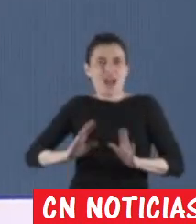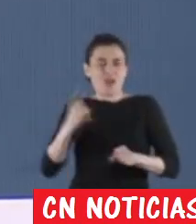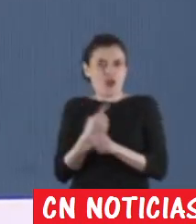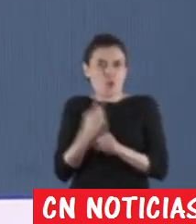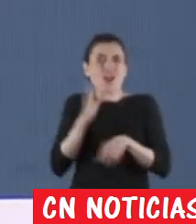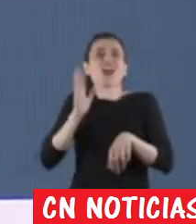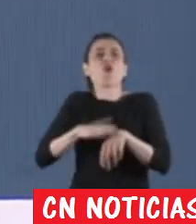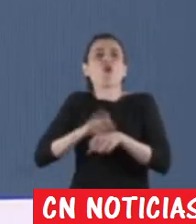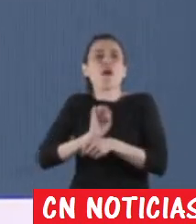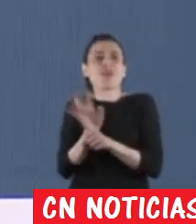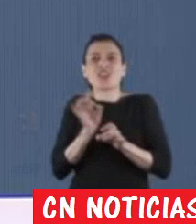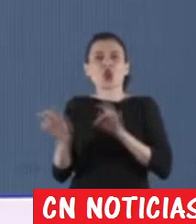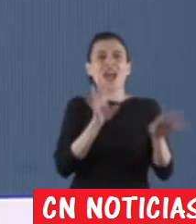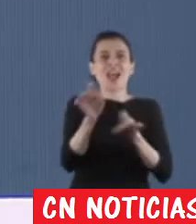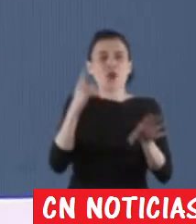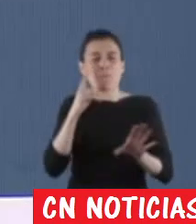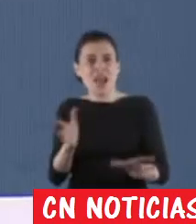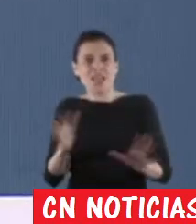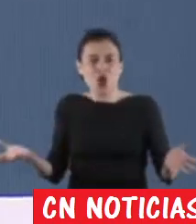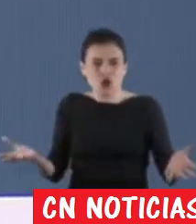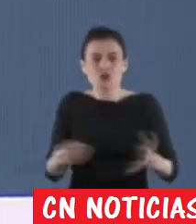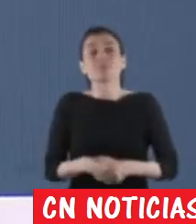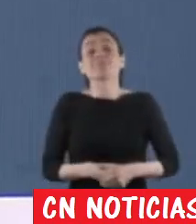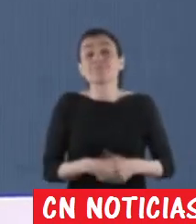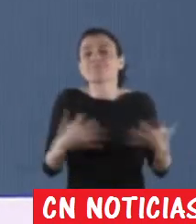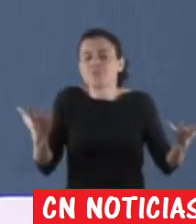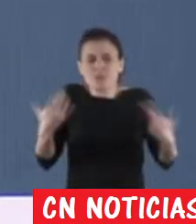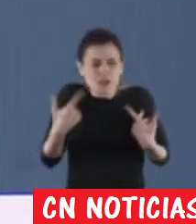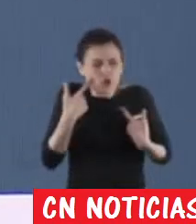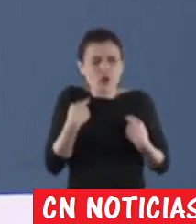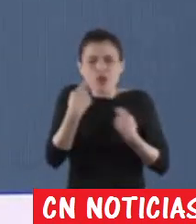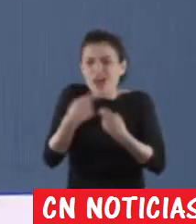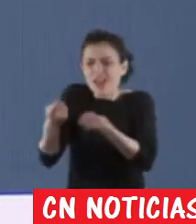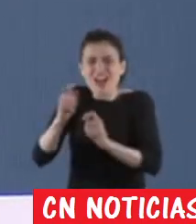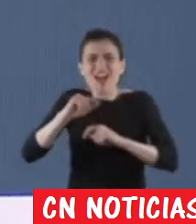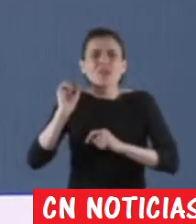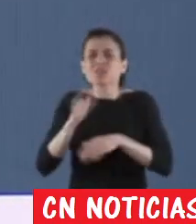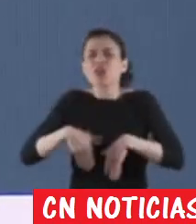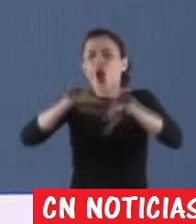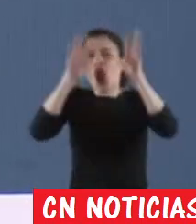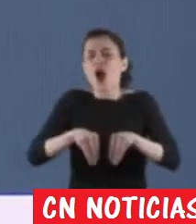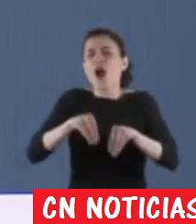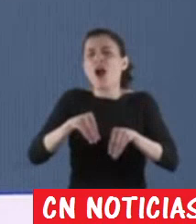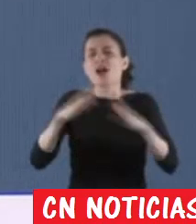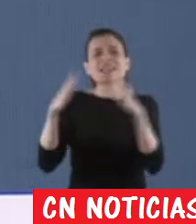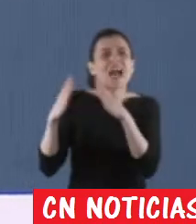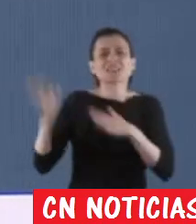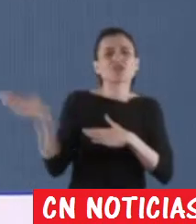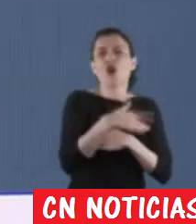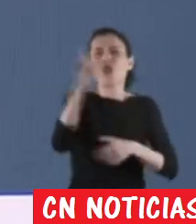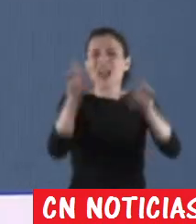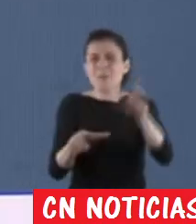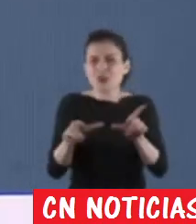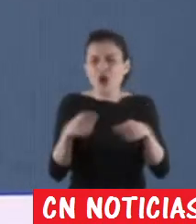situación de los contagios. ¿Cómo hacer para llegar a todos los hogares y al mismo tiempo preservar la